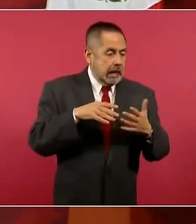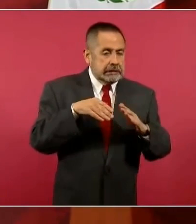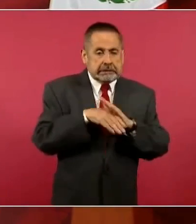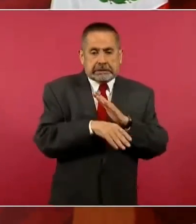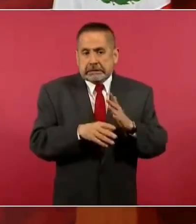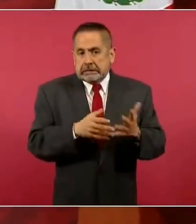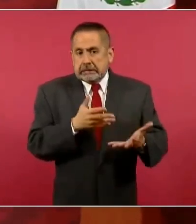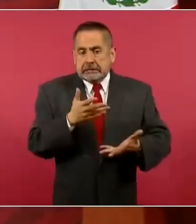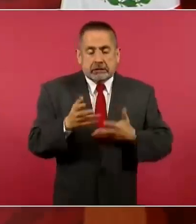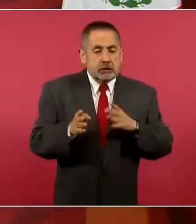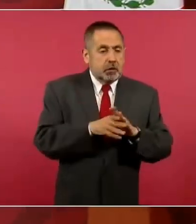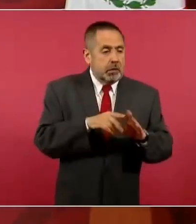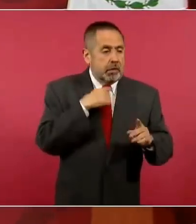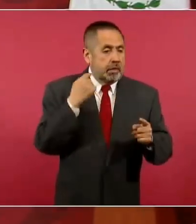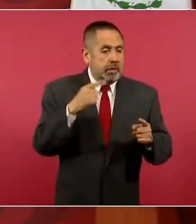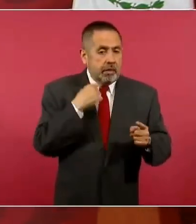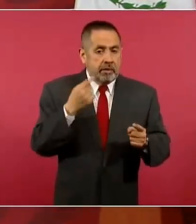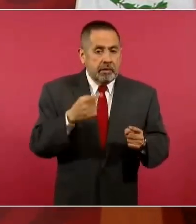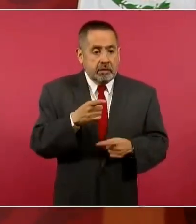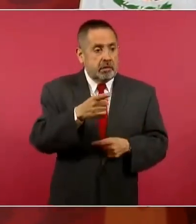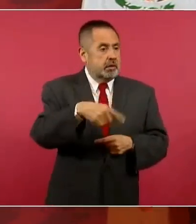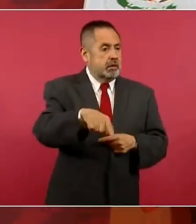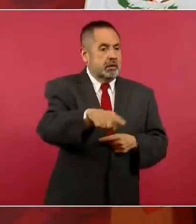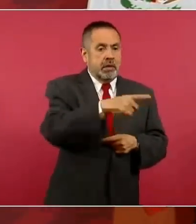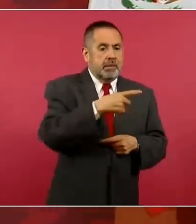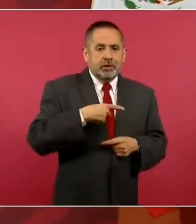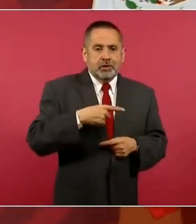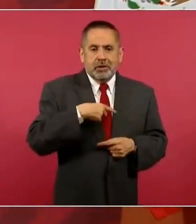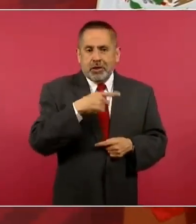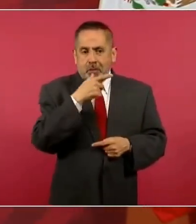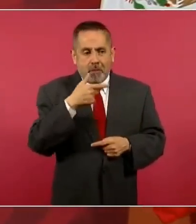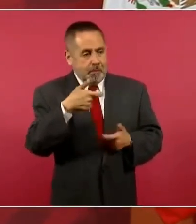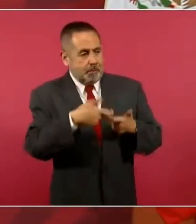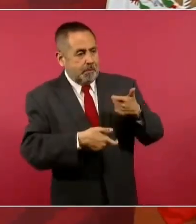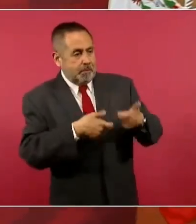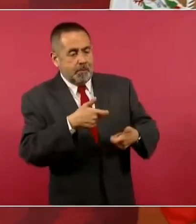vencidas porque la gente no podía pagar,